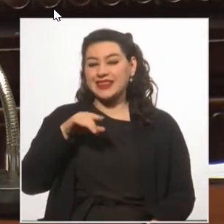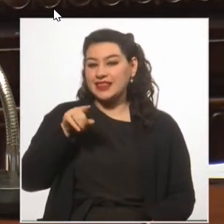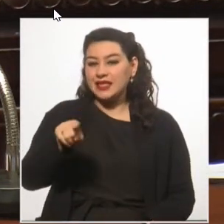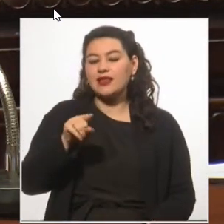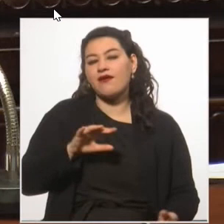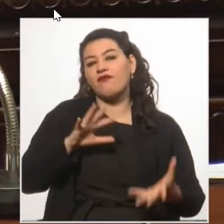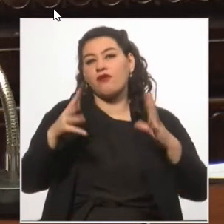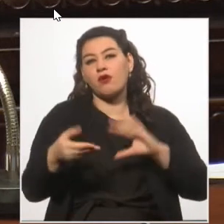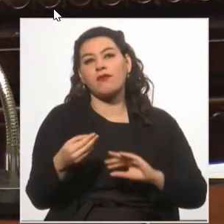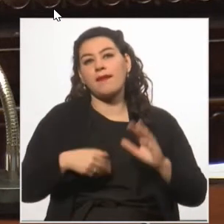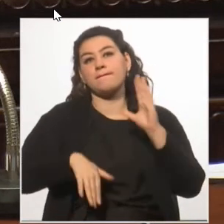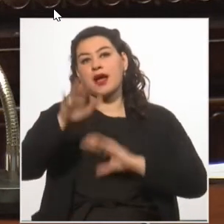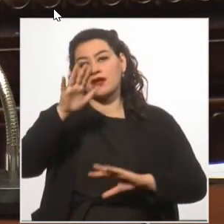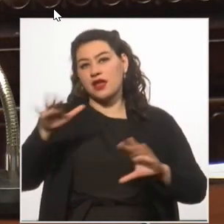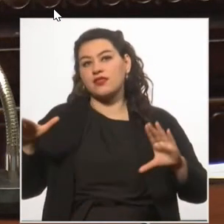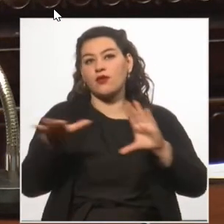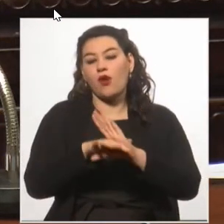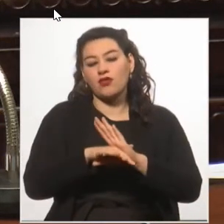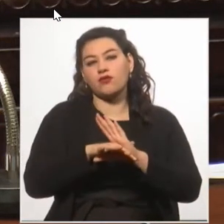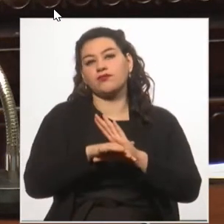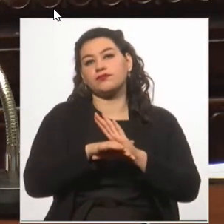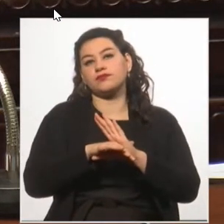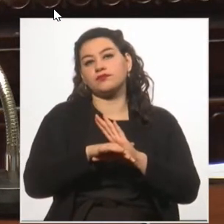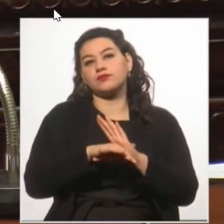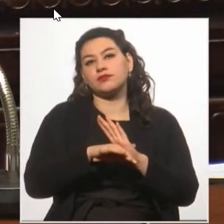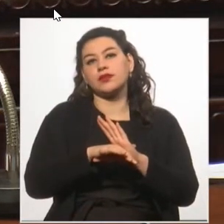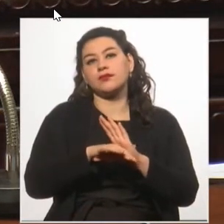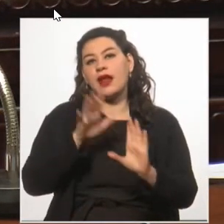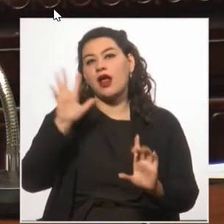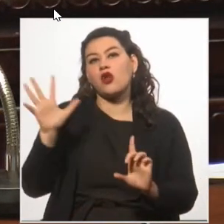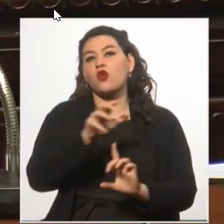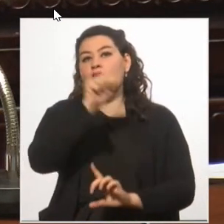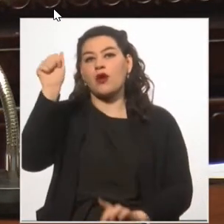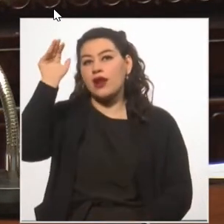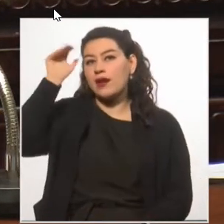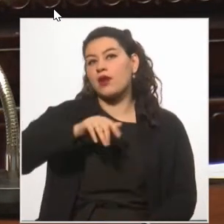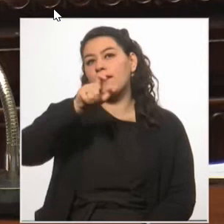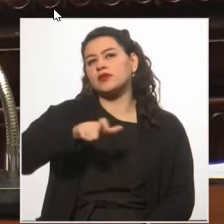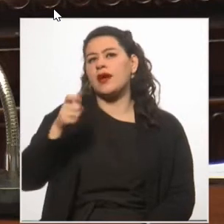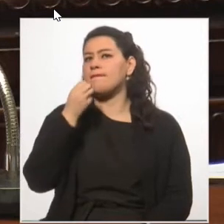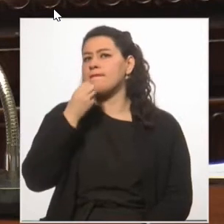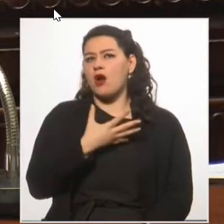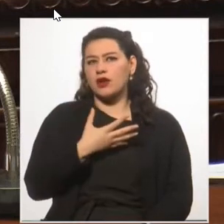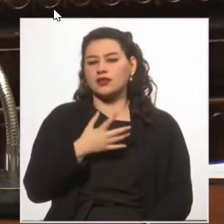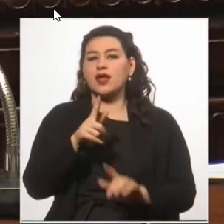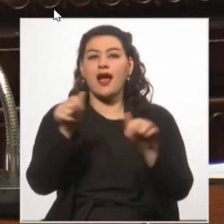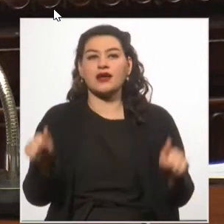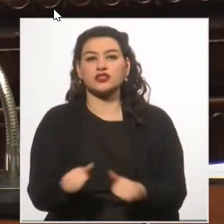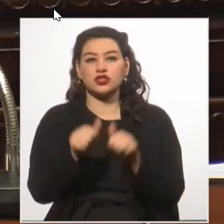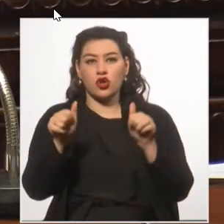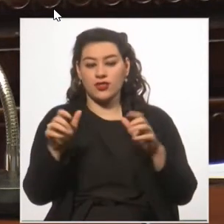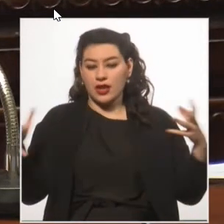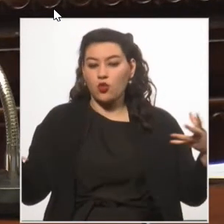en el medio más adecuado para llegar a la república de los mejores. La acción de la